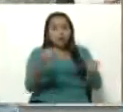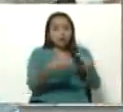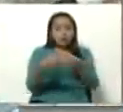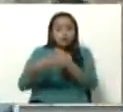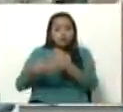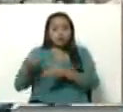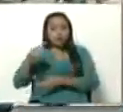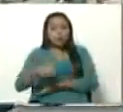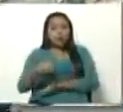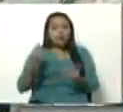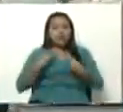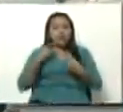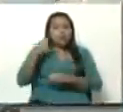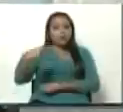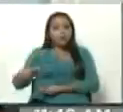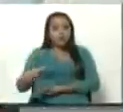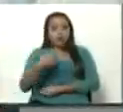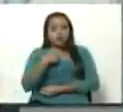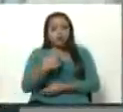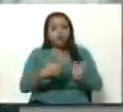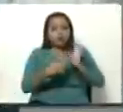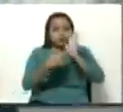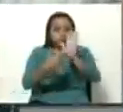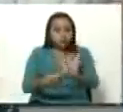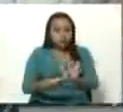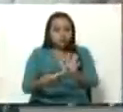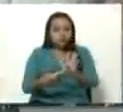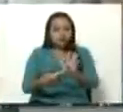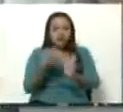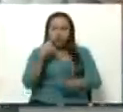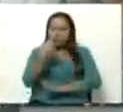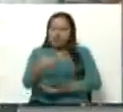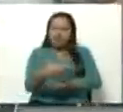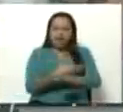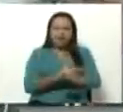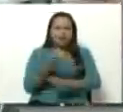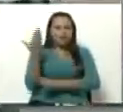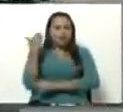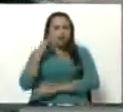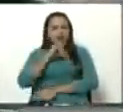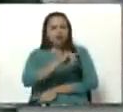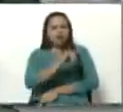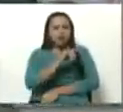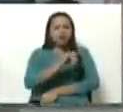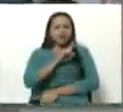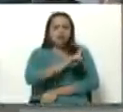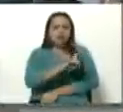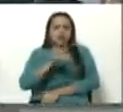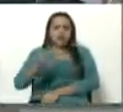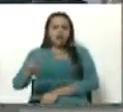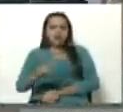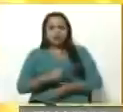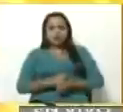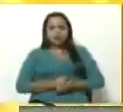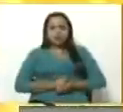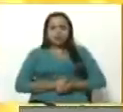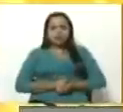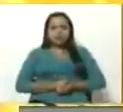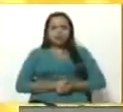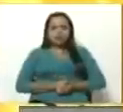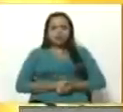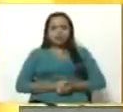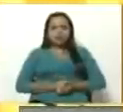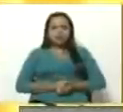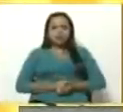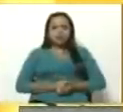política. Lo reflejé y lo dije desde el primer momento, aquel lunes 22, donde